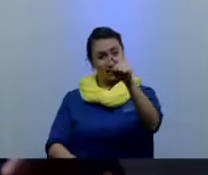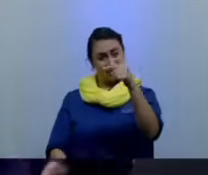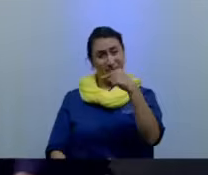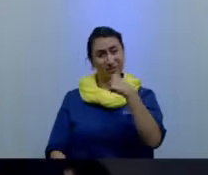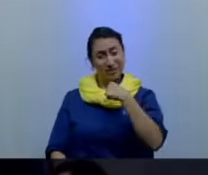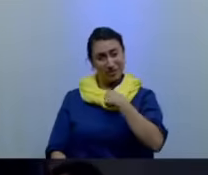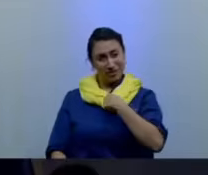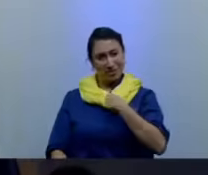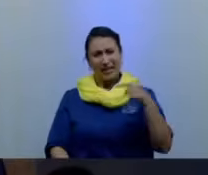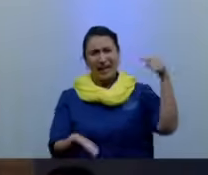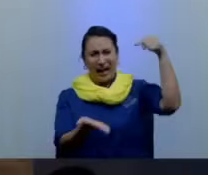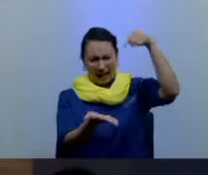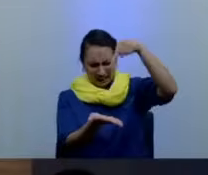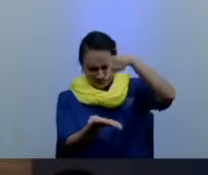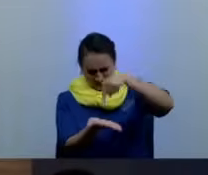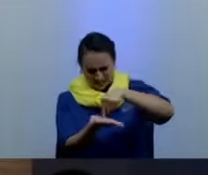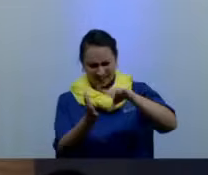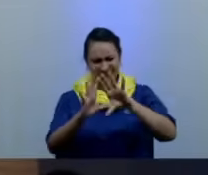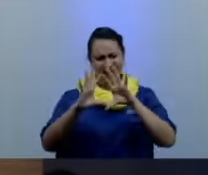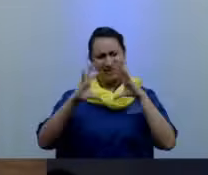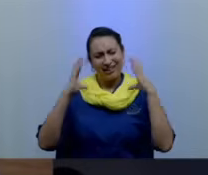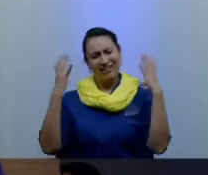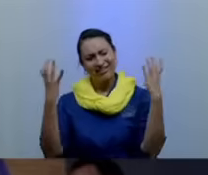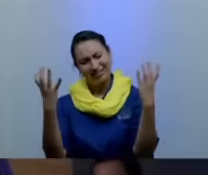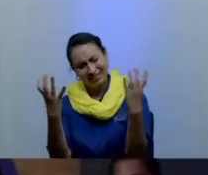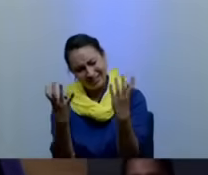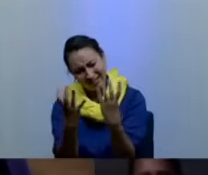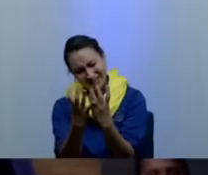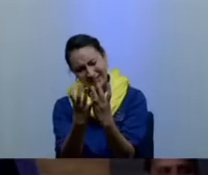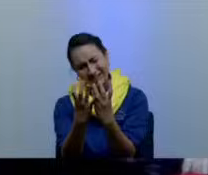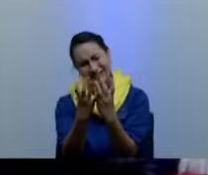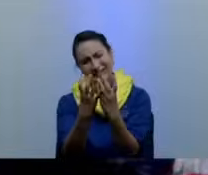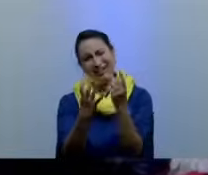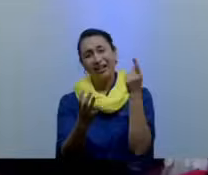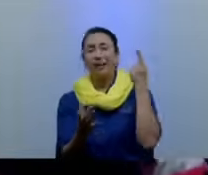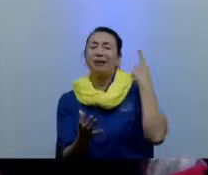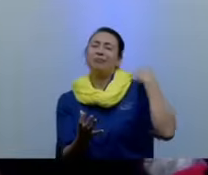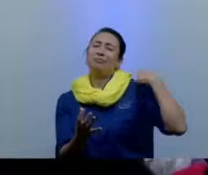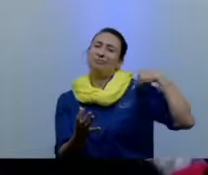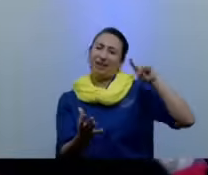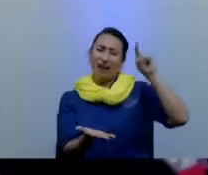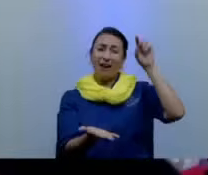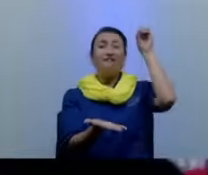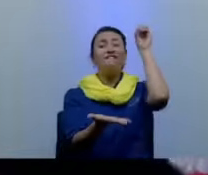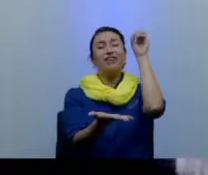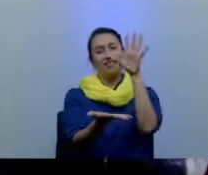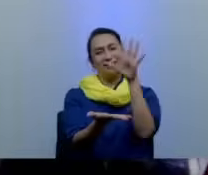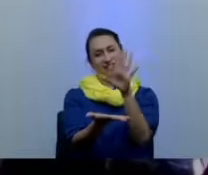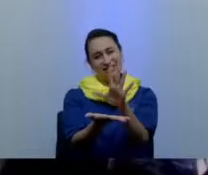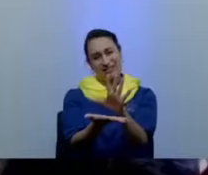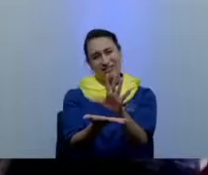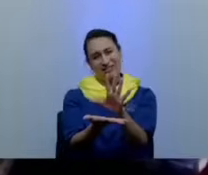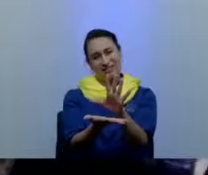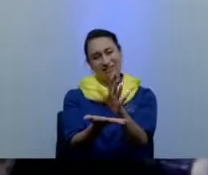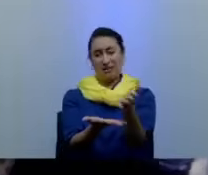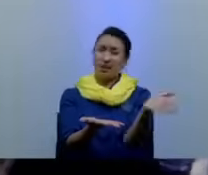manifestar hasta que el que lo detiene sea quitado de en medio. ¿Y quién lo detiene?